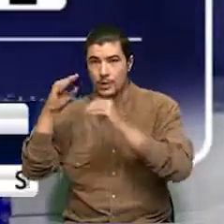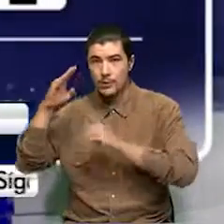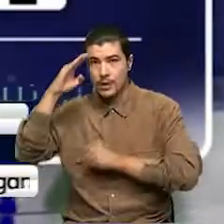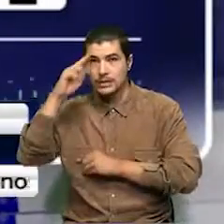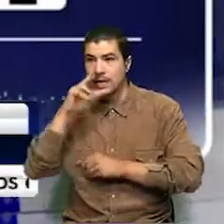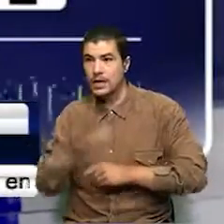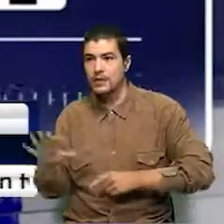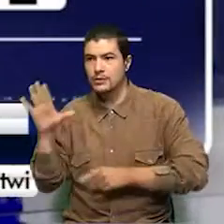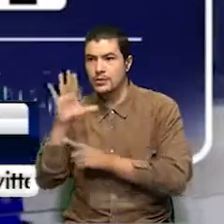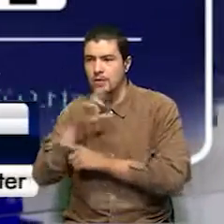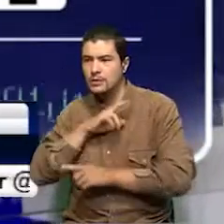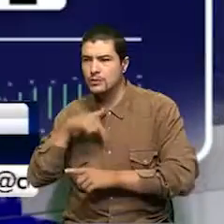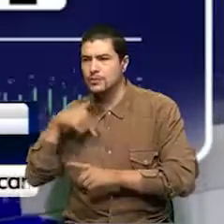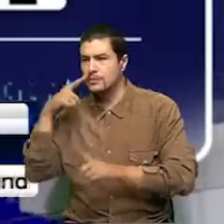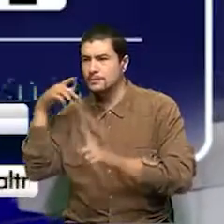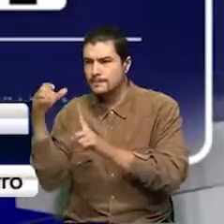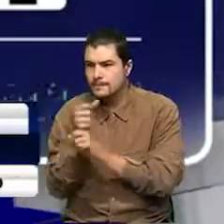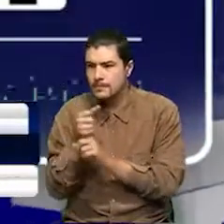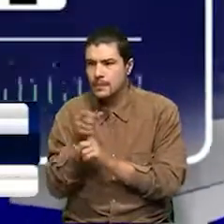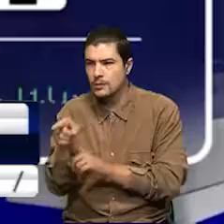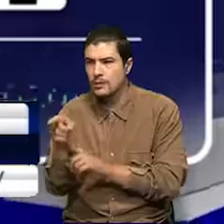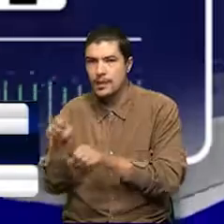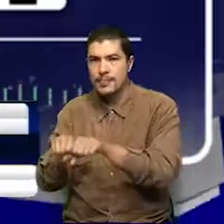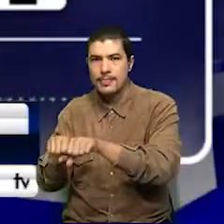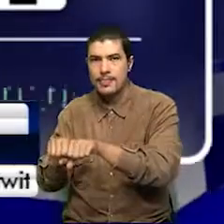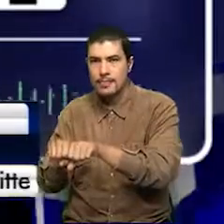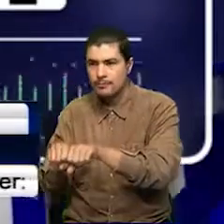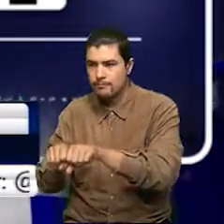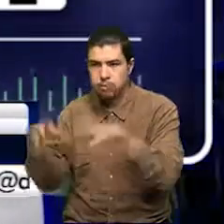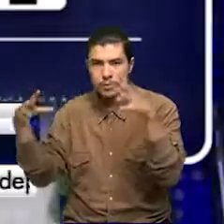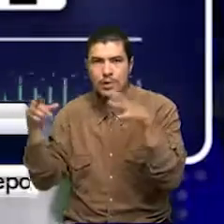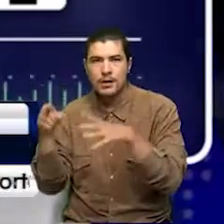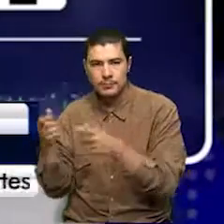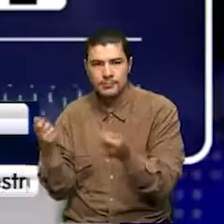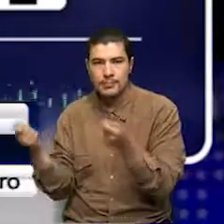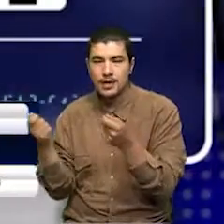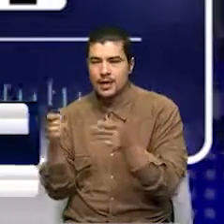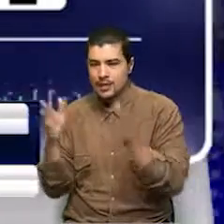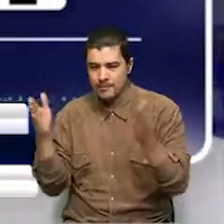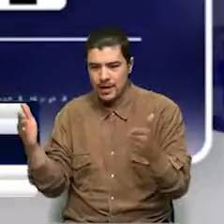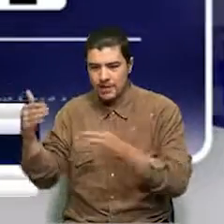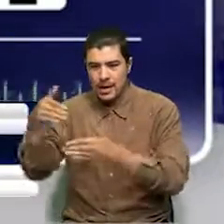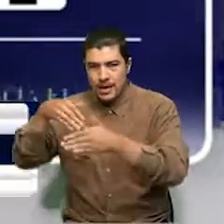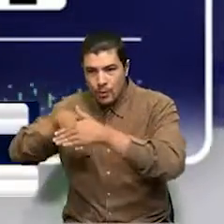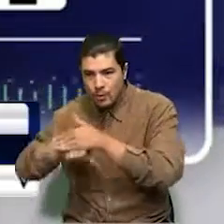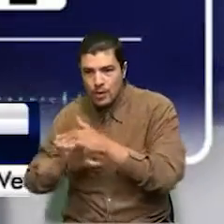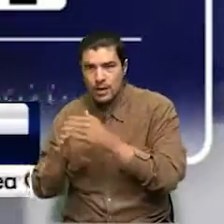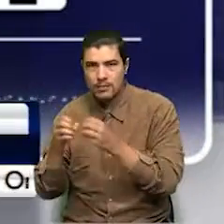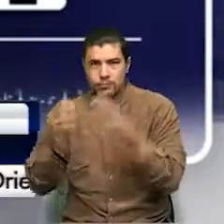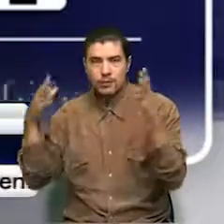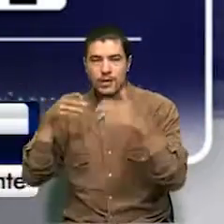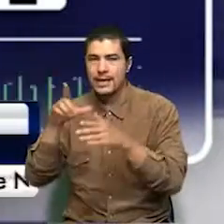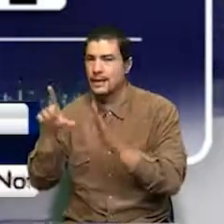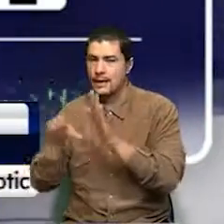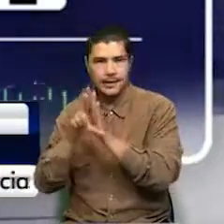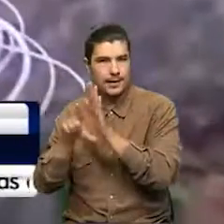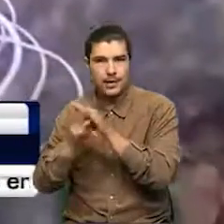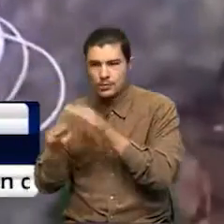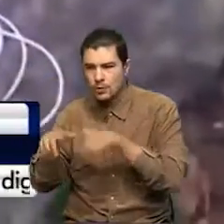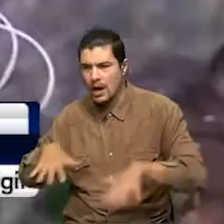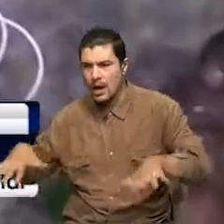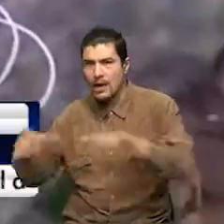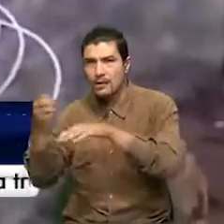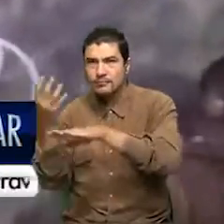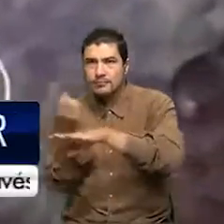logra la ubicación y destrucción de un depósito ilegal que estaba escondido en una zona